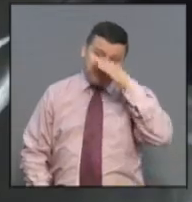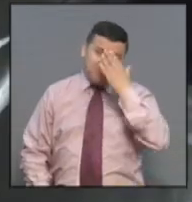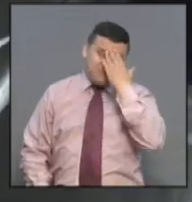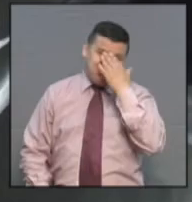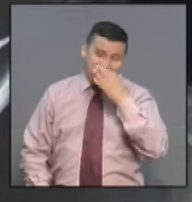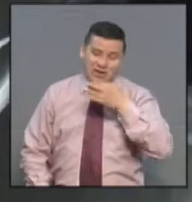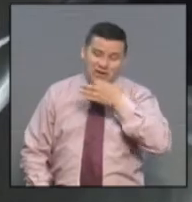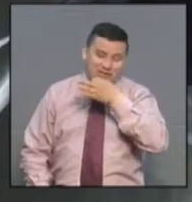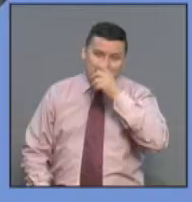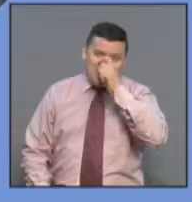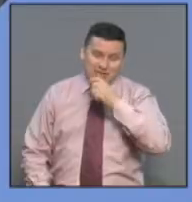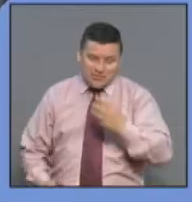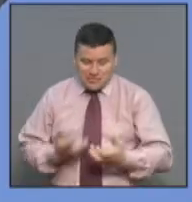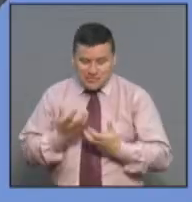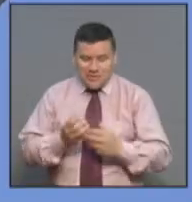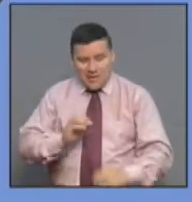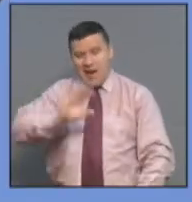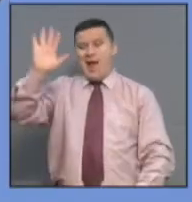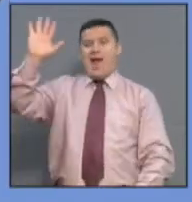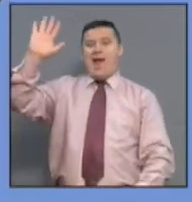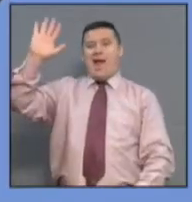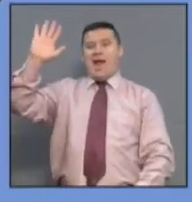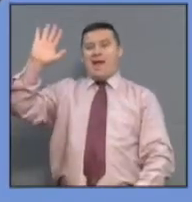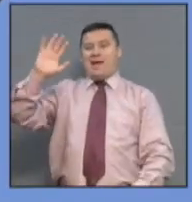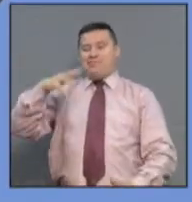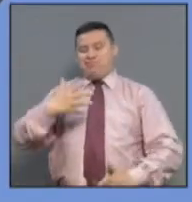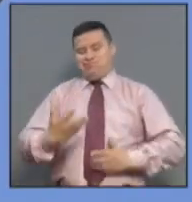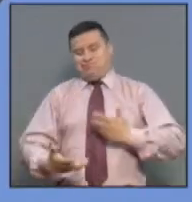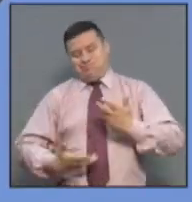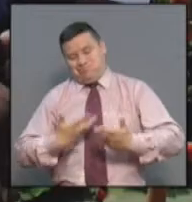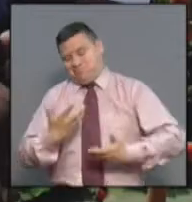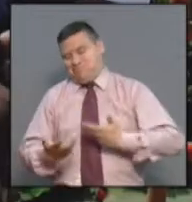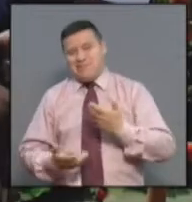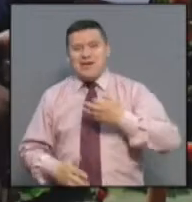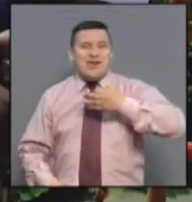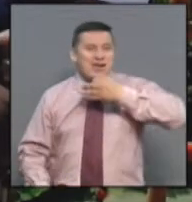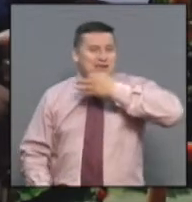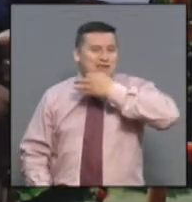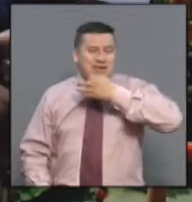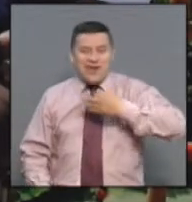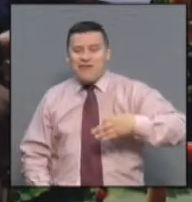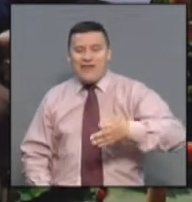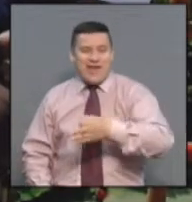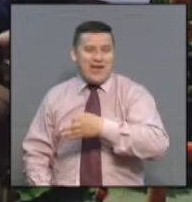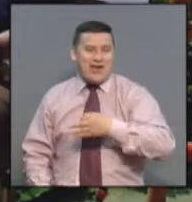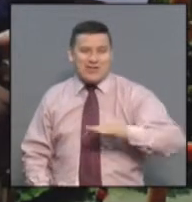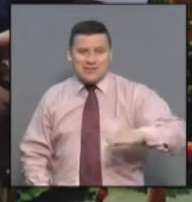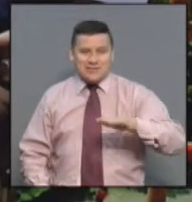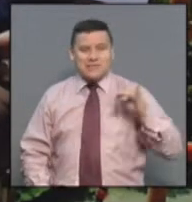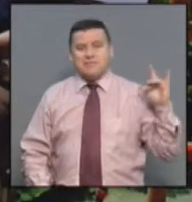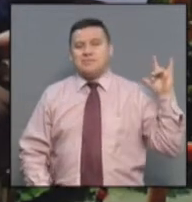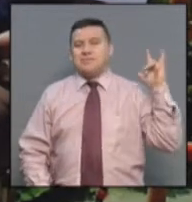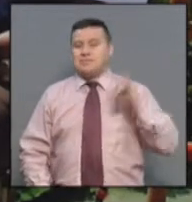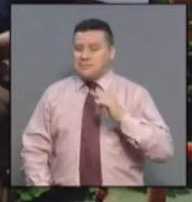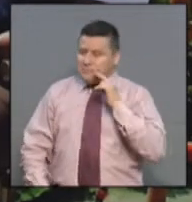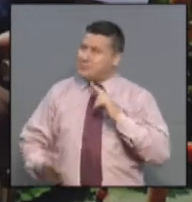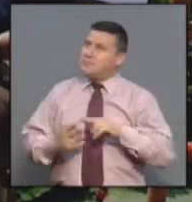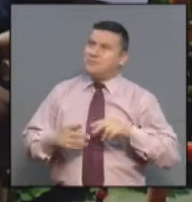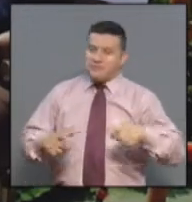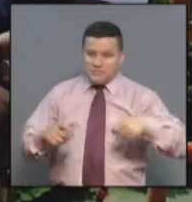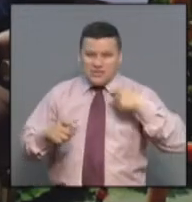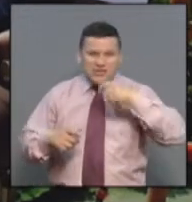de los chicharrones. Claro, ¿no? Tenemos en la gastronomía los frijoles que no pueden faltar cuando un turista viene a visitarnos,